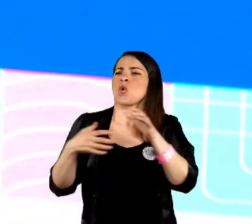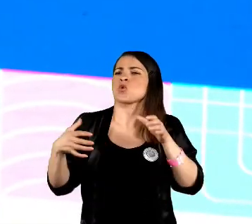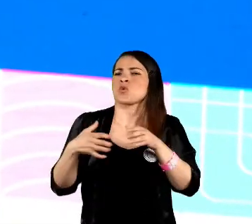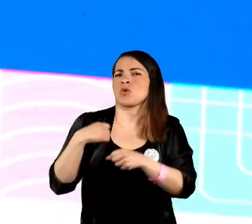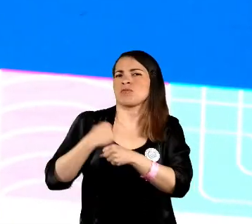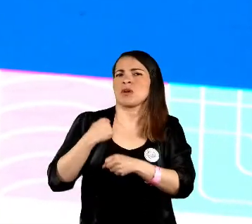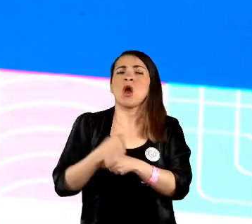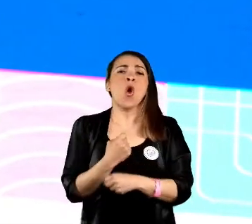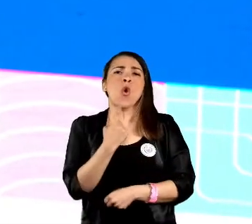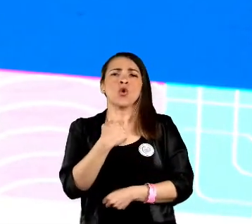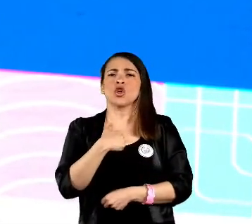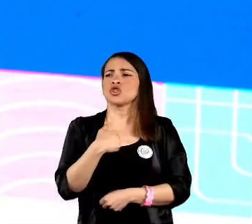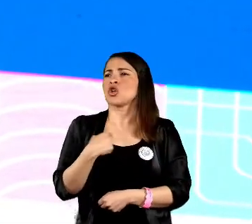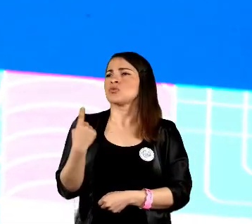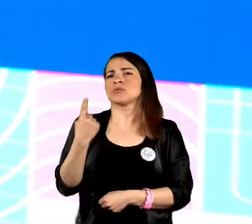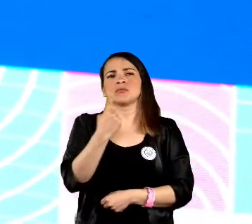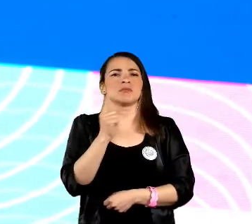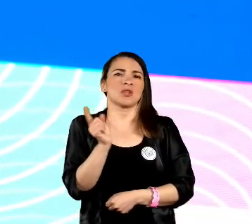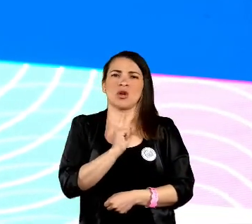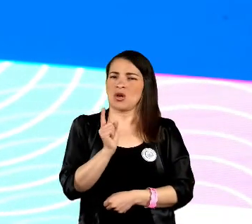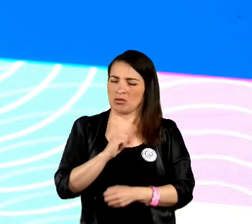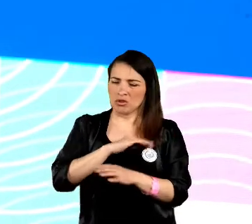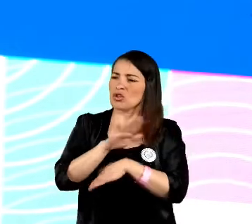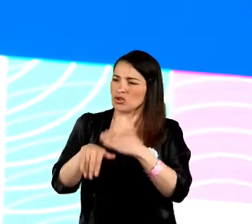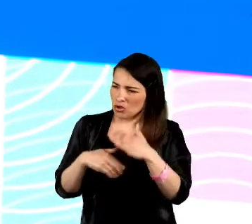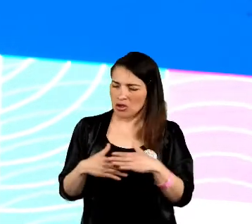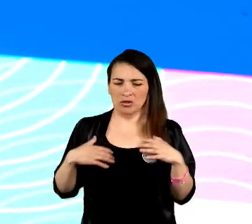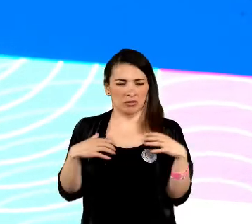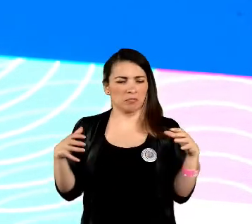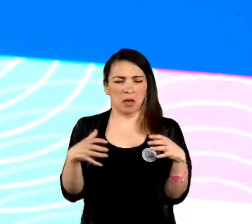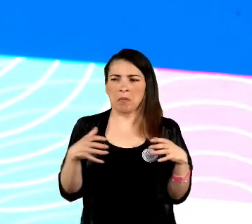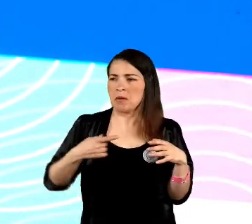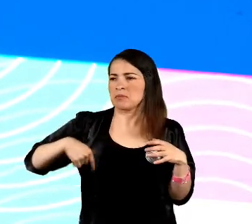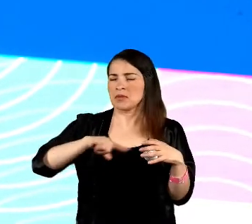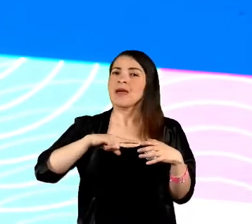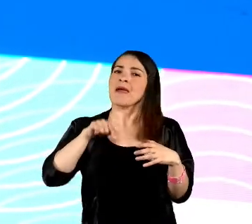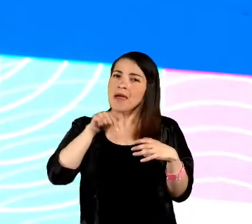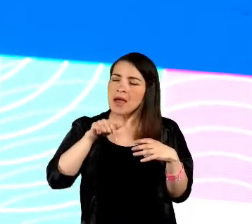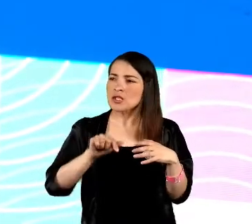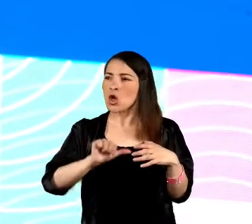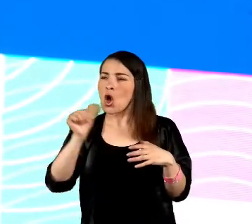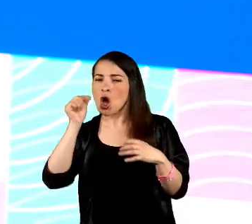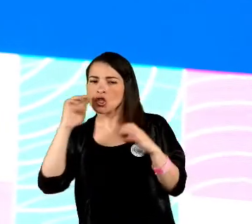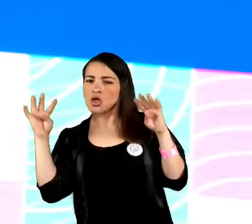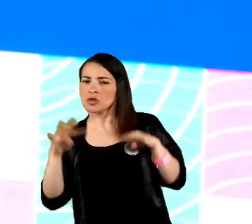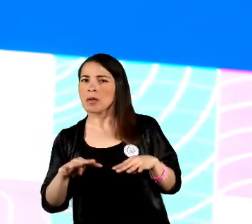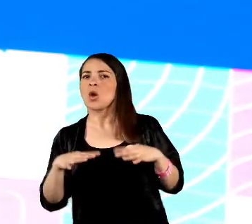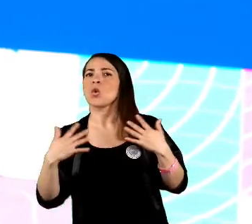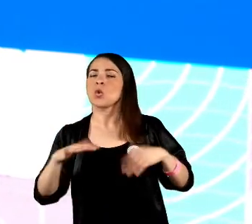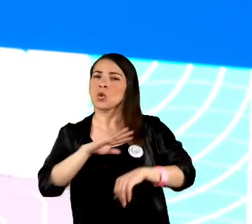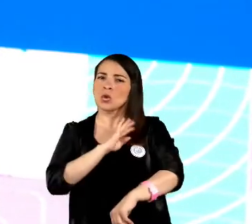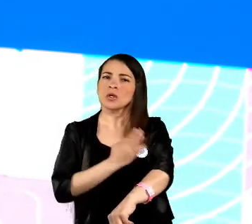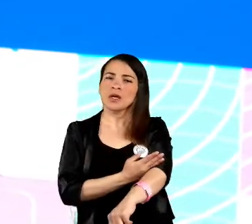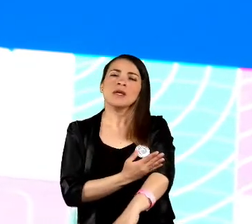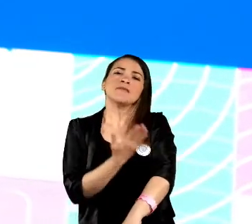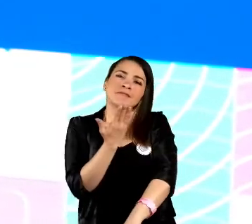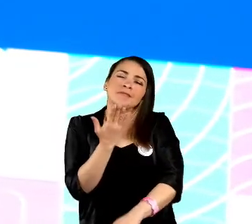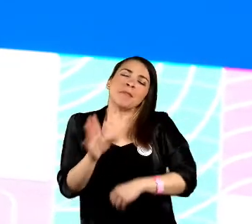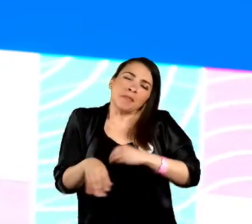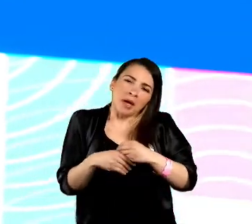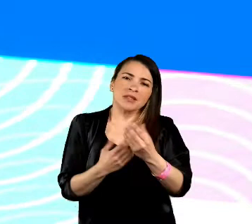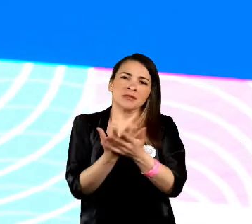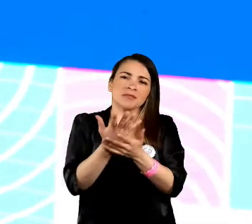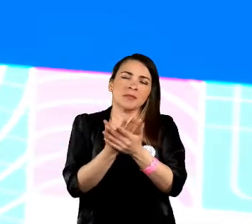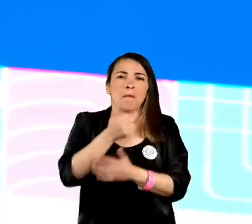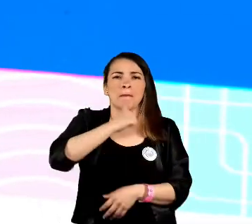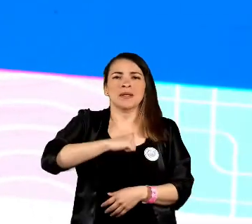una sola persona eso fortalece los vínculos y paciencia y perseverancia porque lo